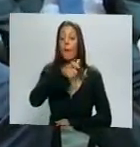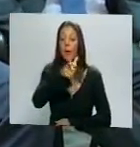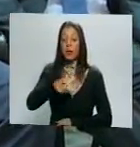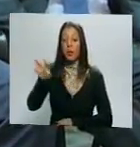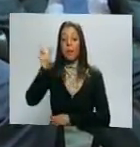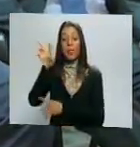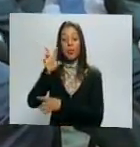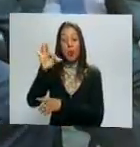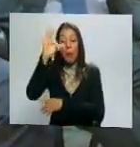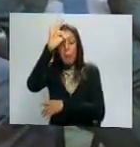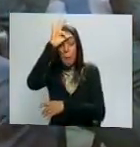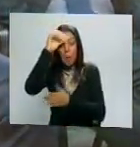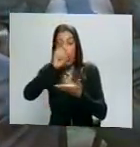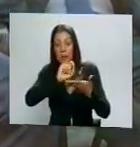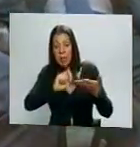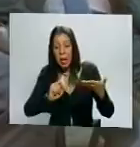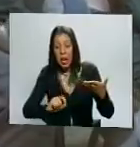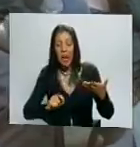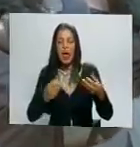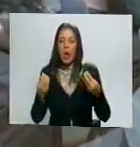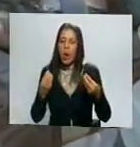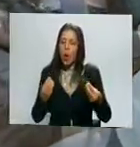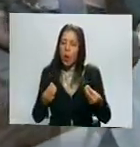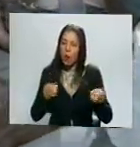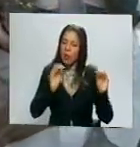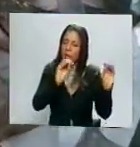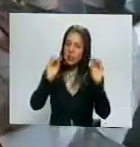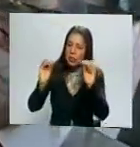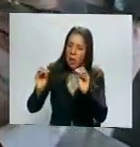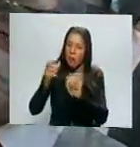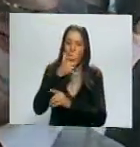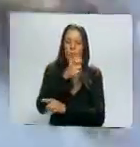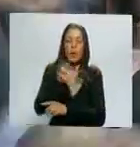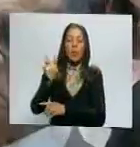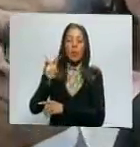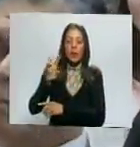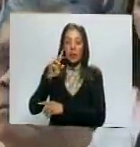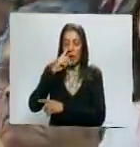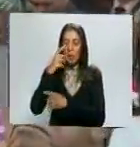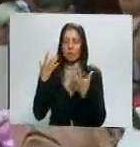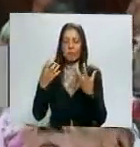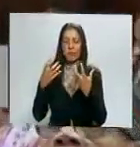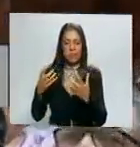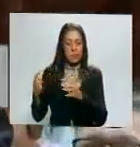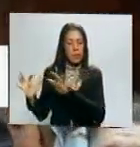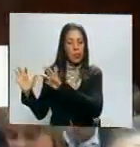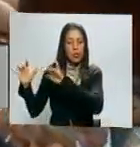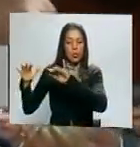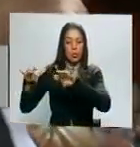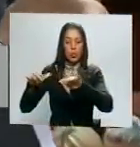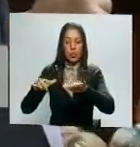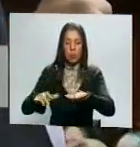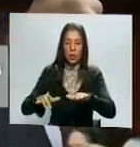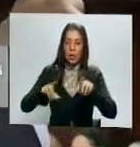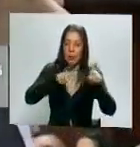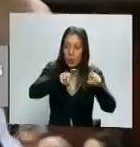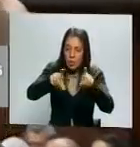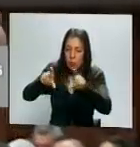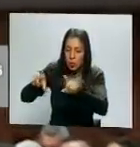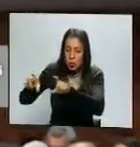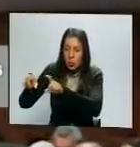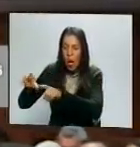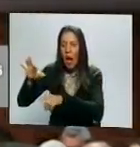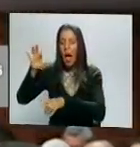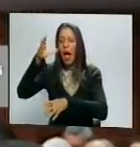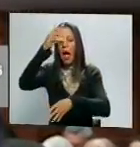Fue recurriendo al pueblo venezolano, que por cientos de miles se volcaron a la labor de alfabetización de